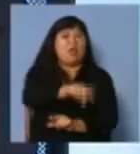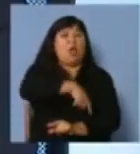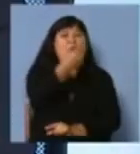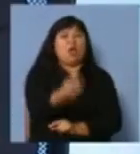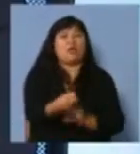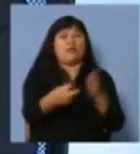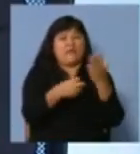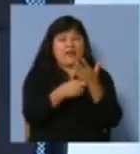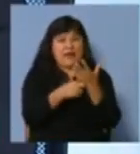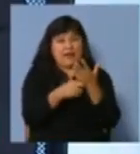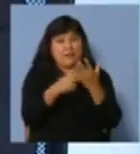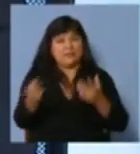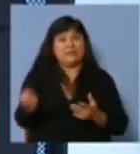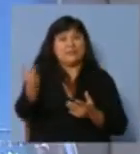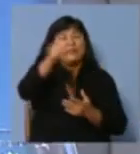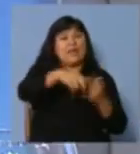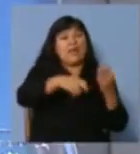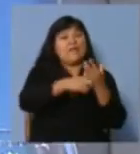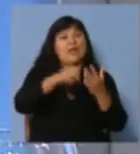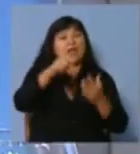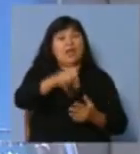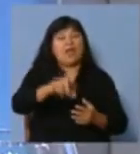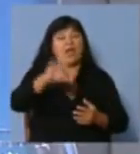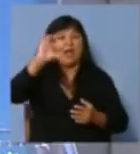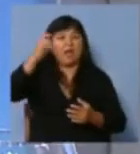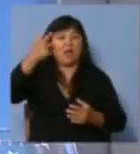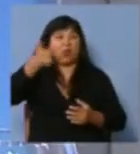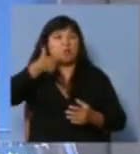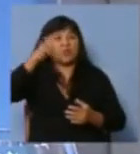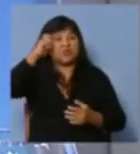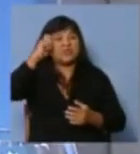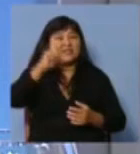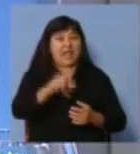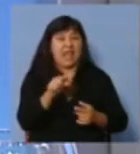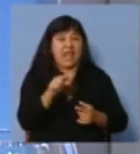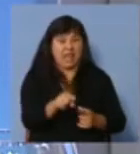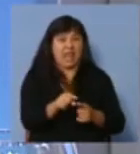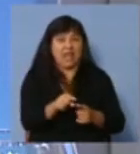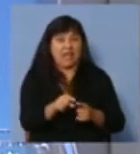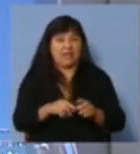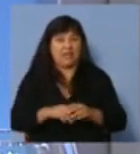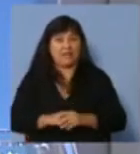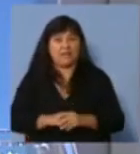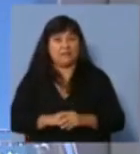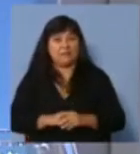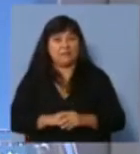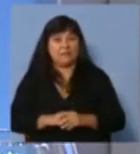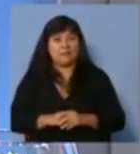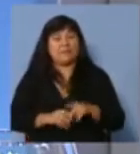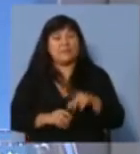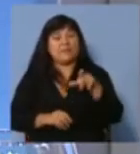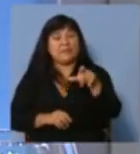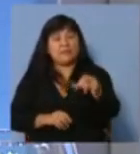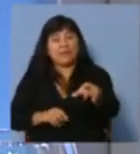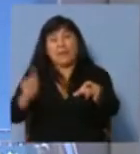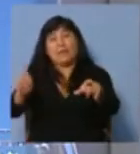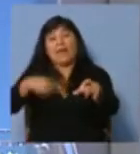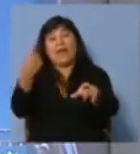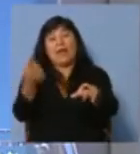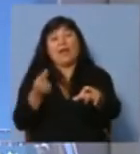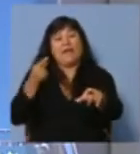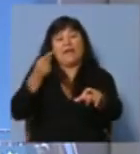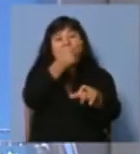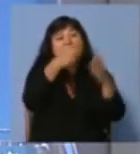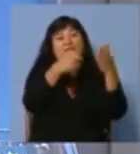intervienen tres fiscales vuelve al doctor diego curso 'el diego' kuschel con lo que dice el fiscal de cámara